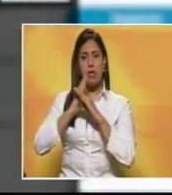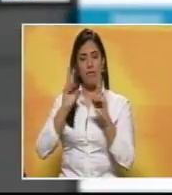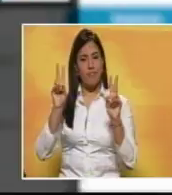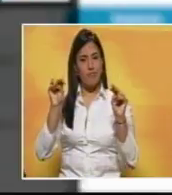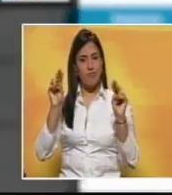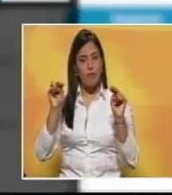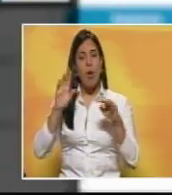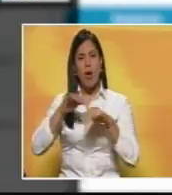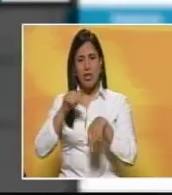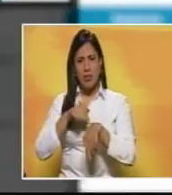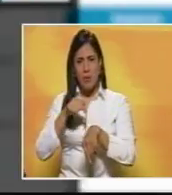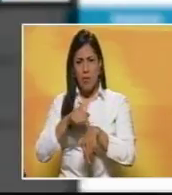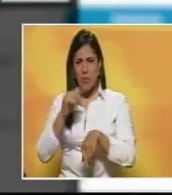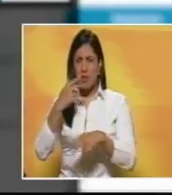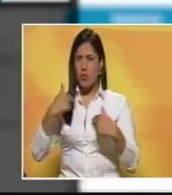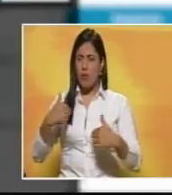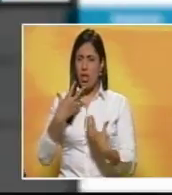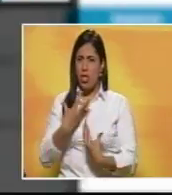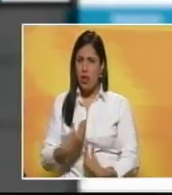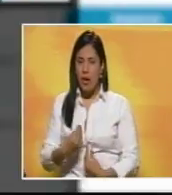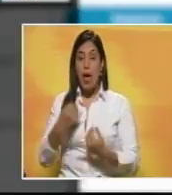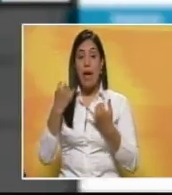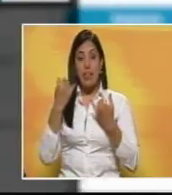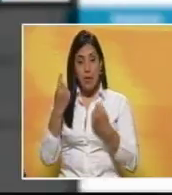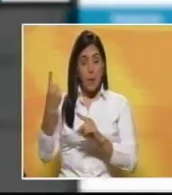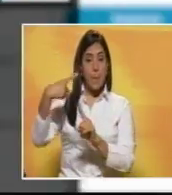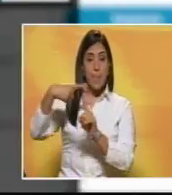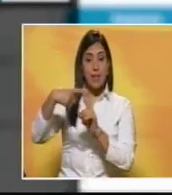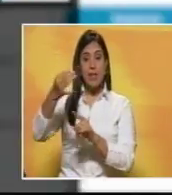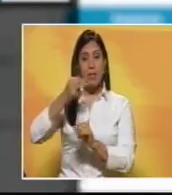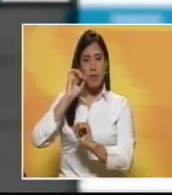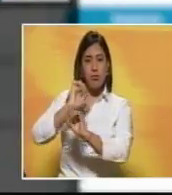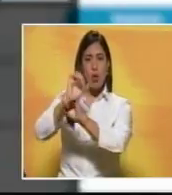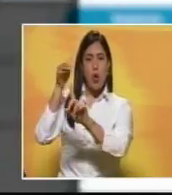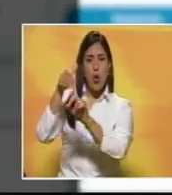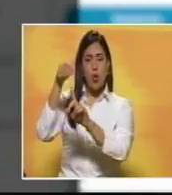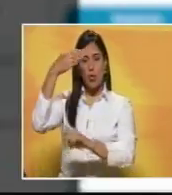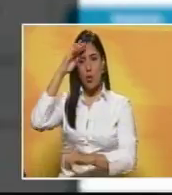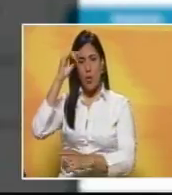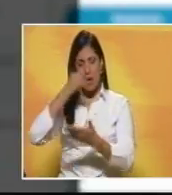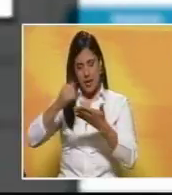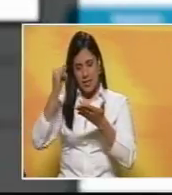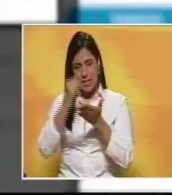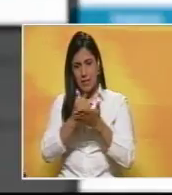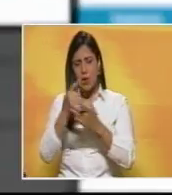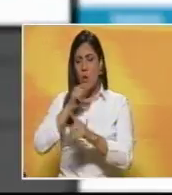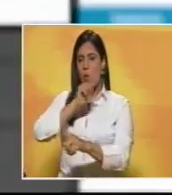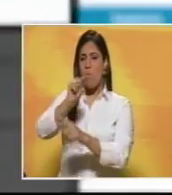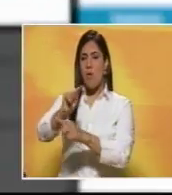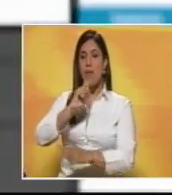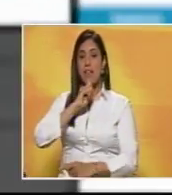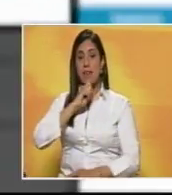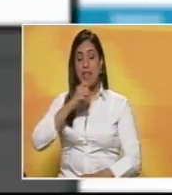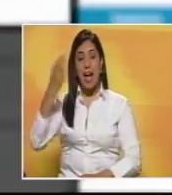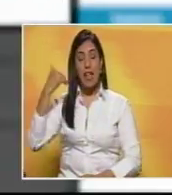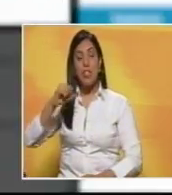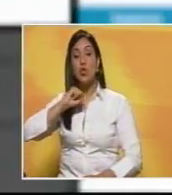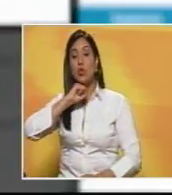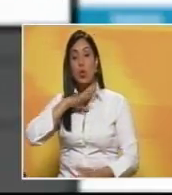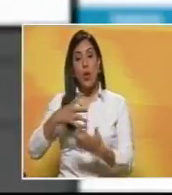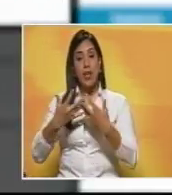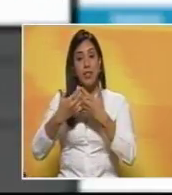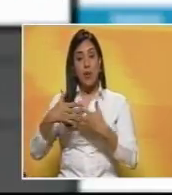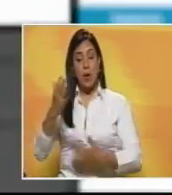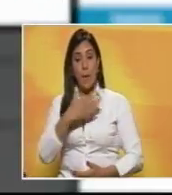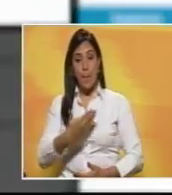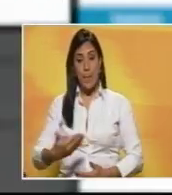en estos métodos inhumanos. Además, indicó que el bloqueo contra Cuba fue suscrito e impuesto por el entonces mandatario